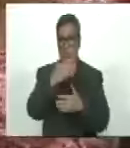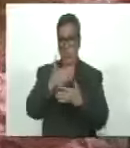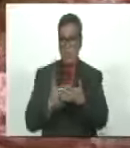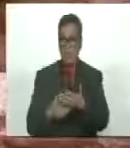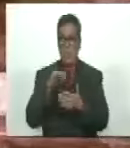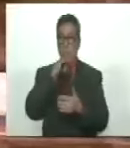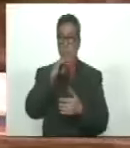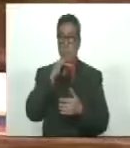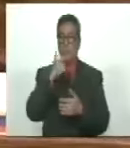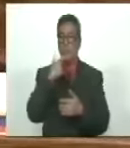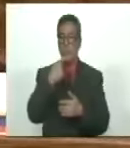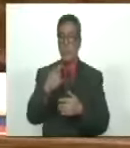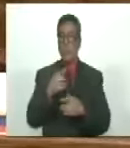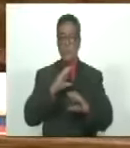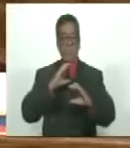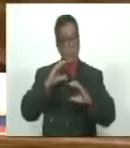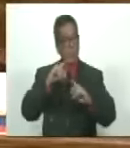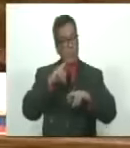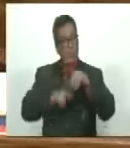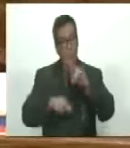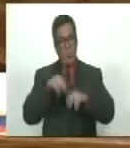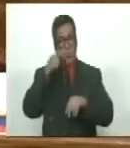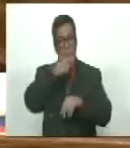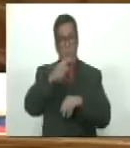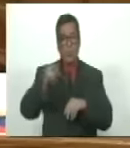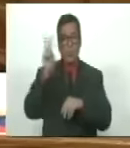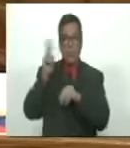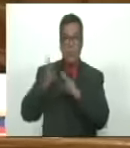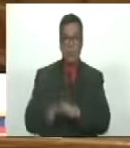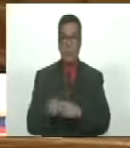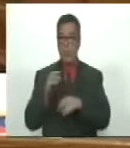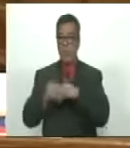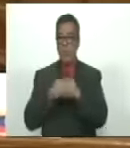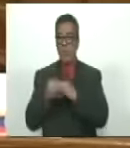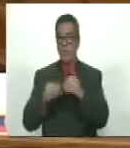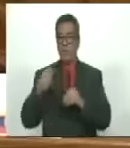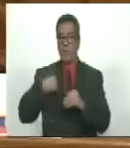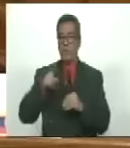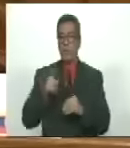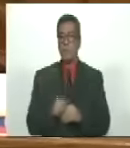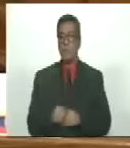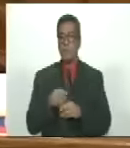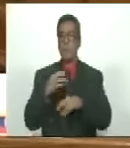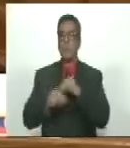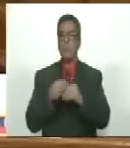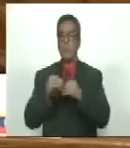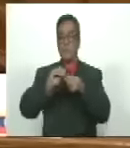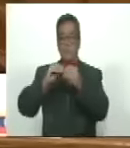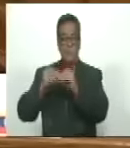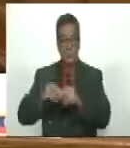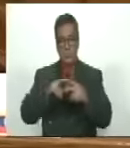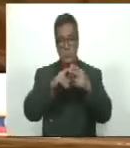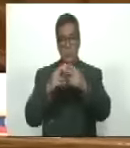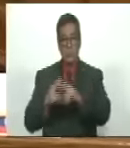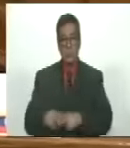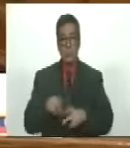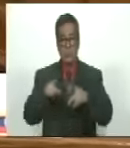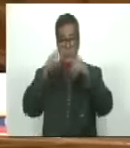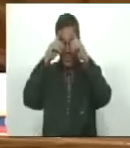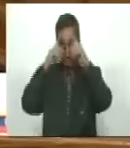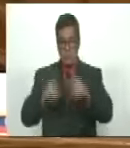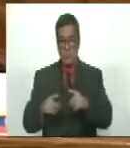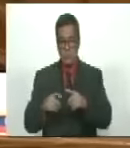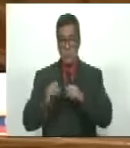de información y de formación del pueblo venezolano, de qué consiste lo que estamos haciendo, cómo se instrumentaliza esta decisión